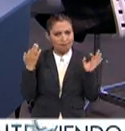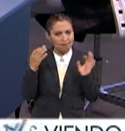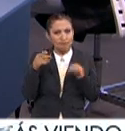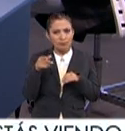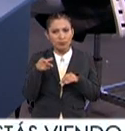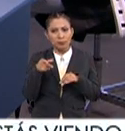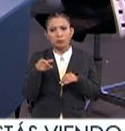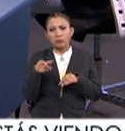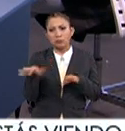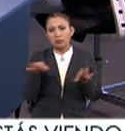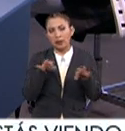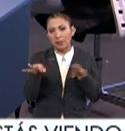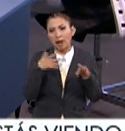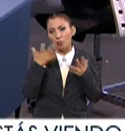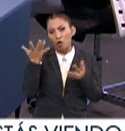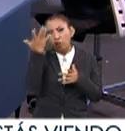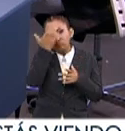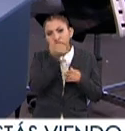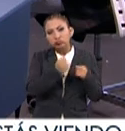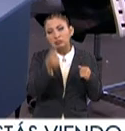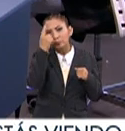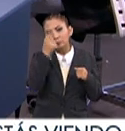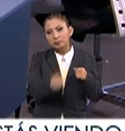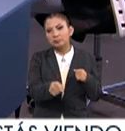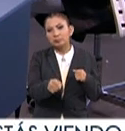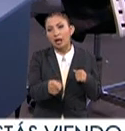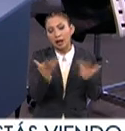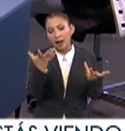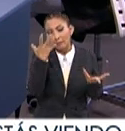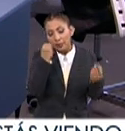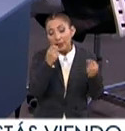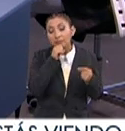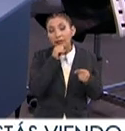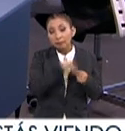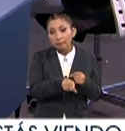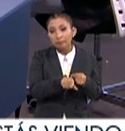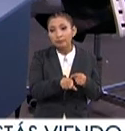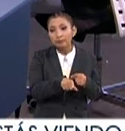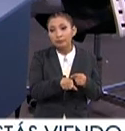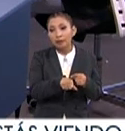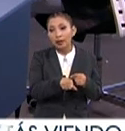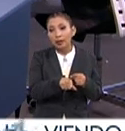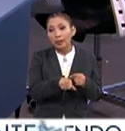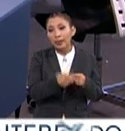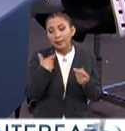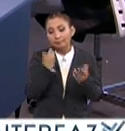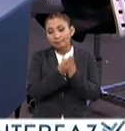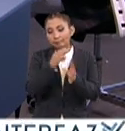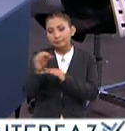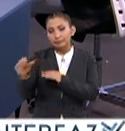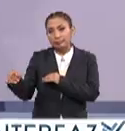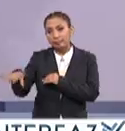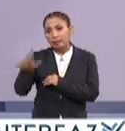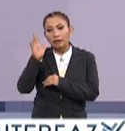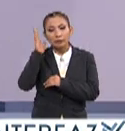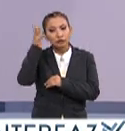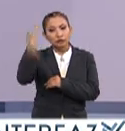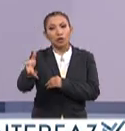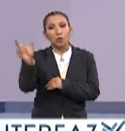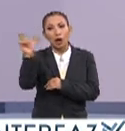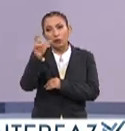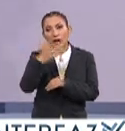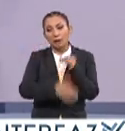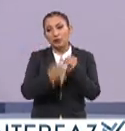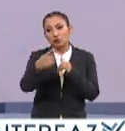supuesto, tener estas habilidades para pues aprender, pero también enseñarlas el día de mañana